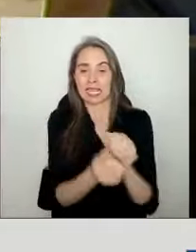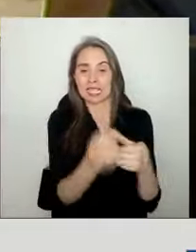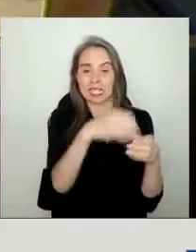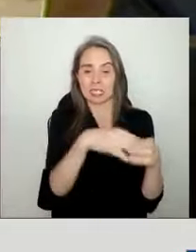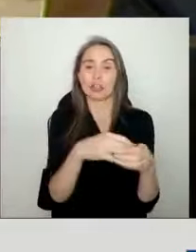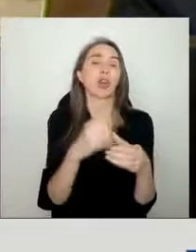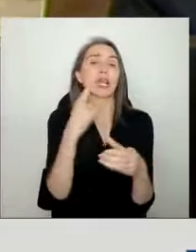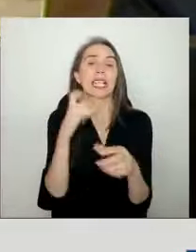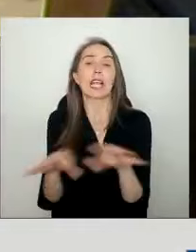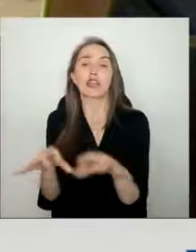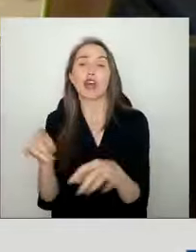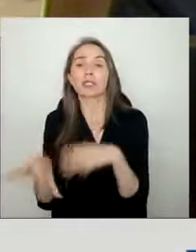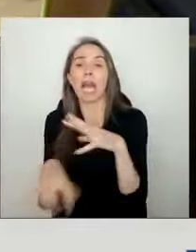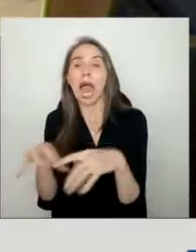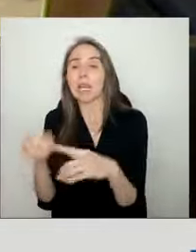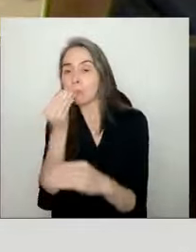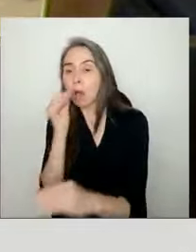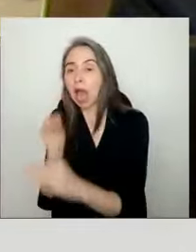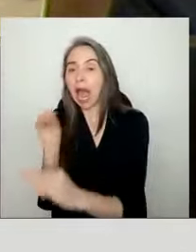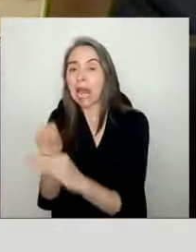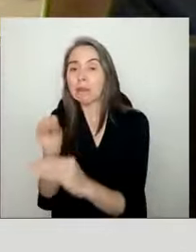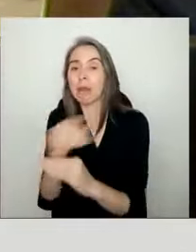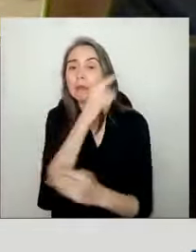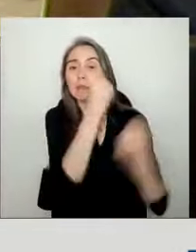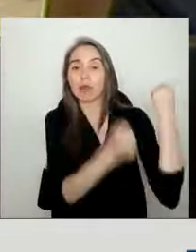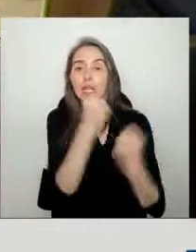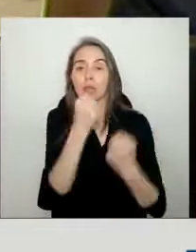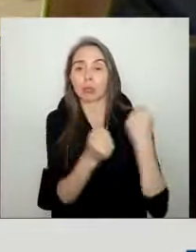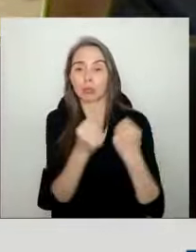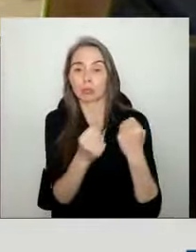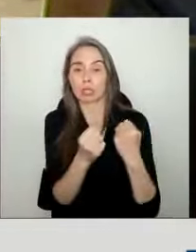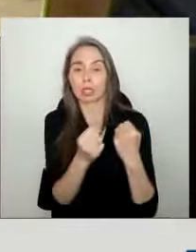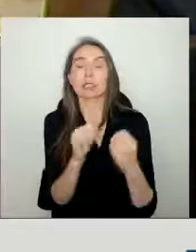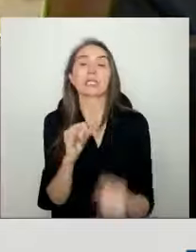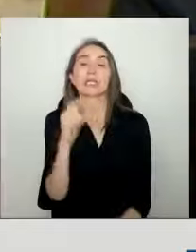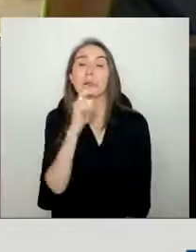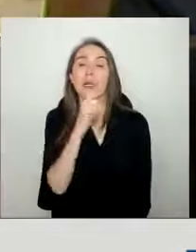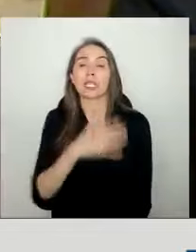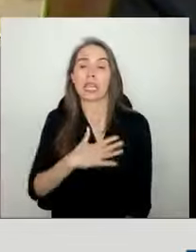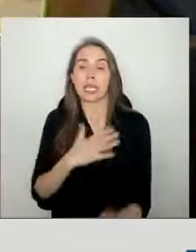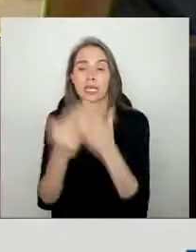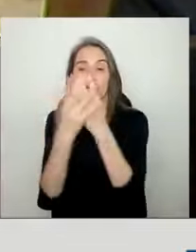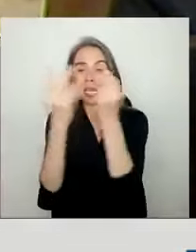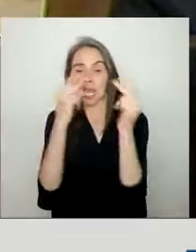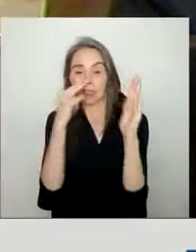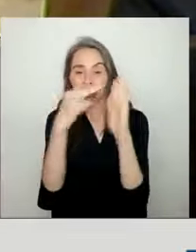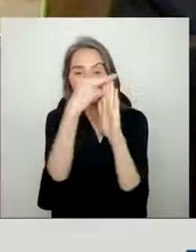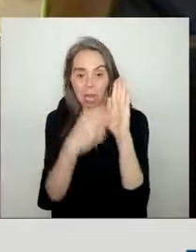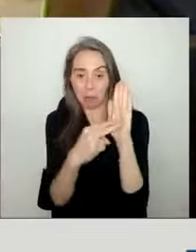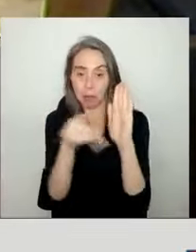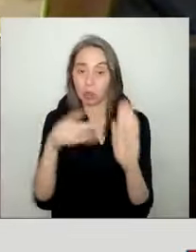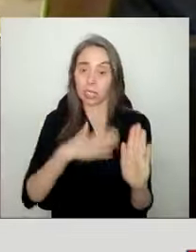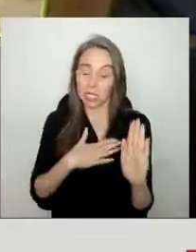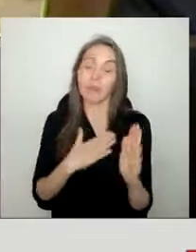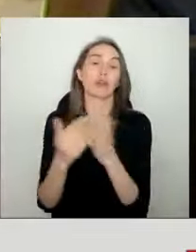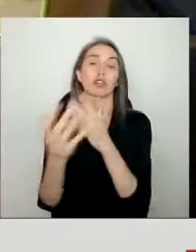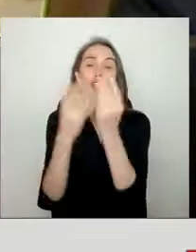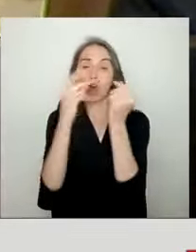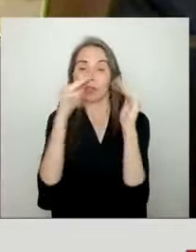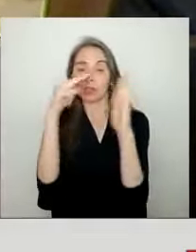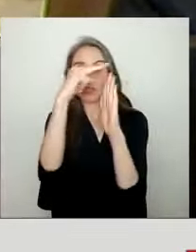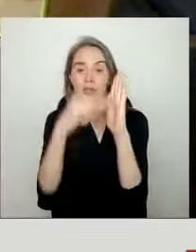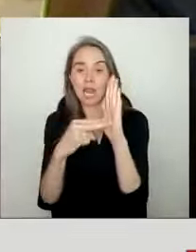animales Fueron alimentados por la industria O sea si queremos transparencia quieren transparencia bueno transparencia total